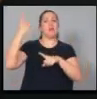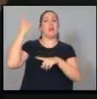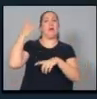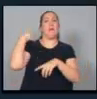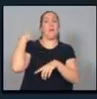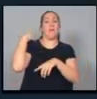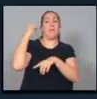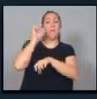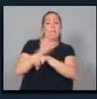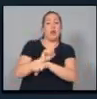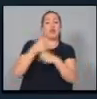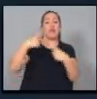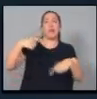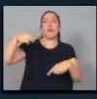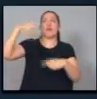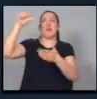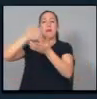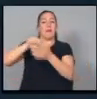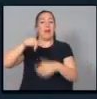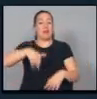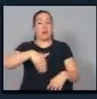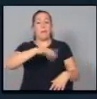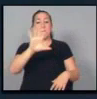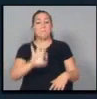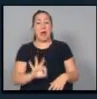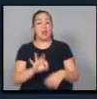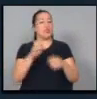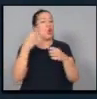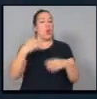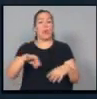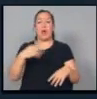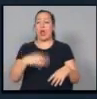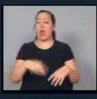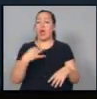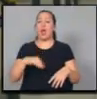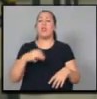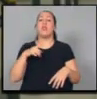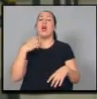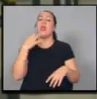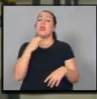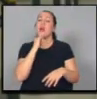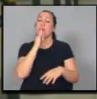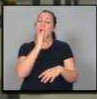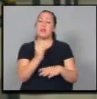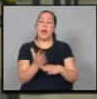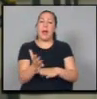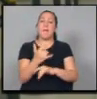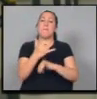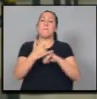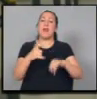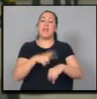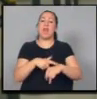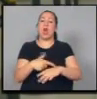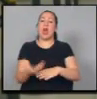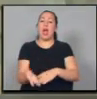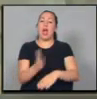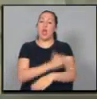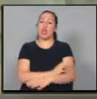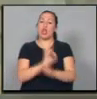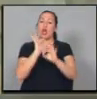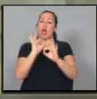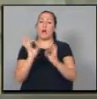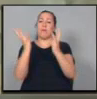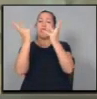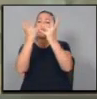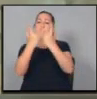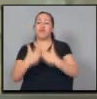pero desde marzo será todo obligatorio. Las aerolíneas deberán informar media hora antes de despegar todos los detalles de pasajeros